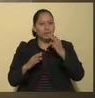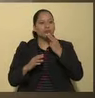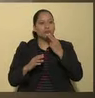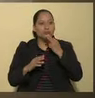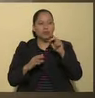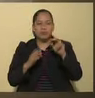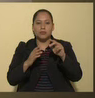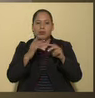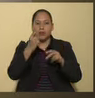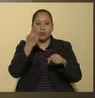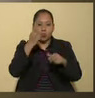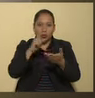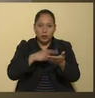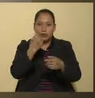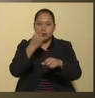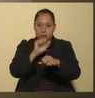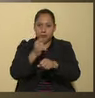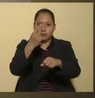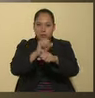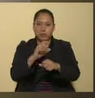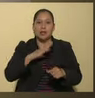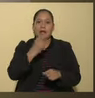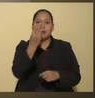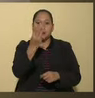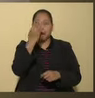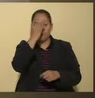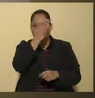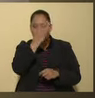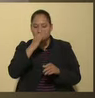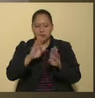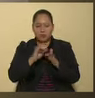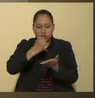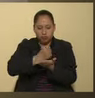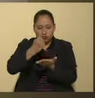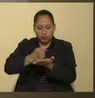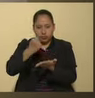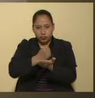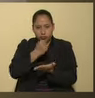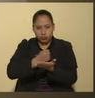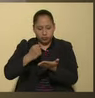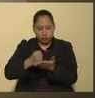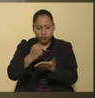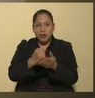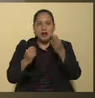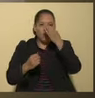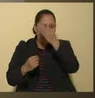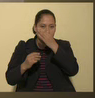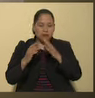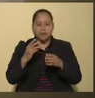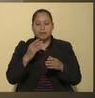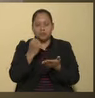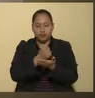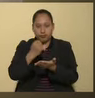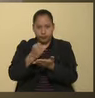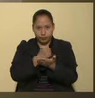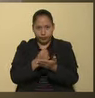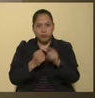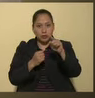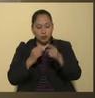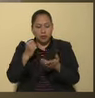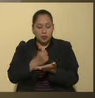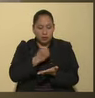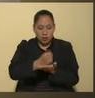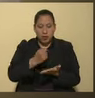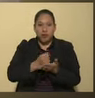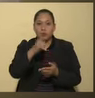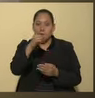hagan una vez a la semana. Necesitamos 3 fresas, okay, que las vamos a aplastar con una cuchara hasta hacer como una papilla. Uh-huh. Entonces, aplastas las fresas,